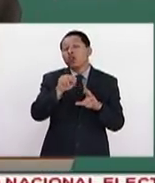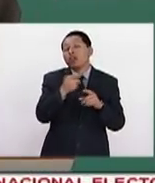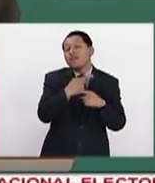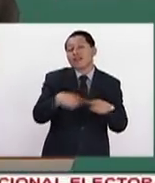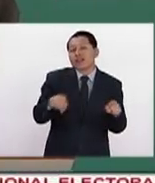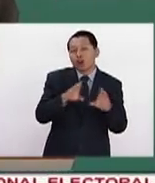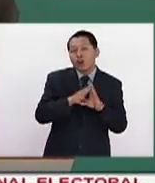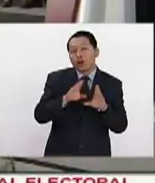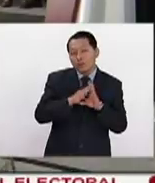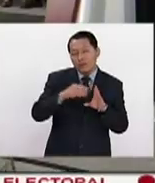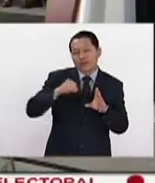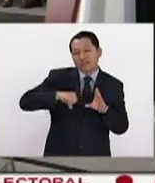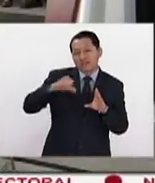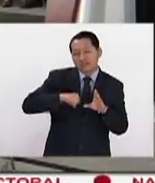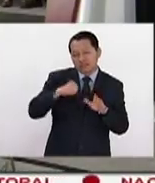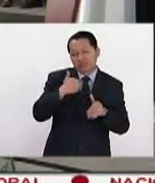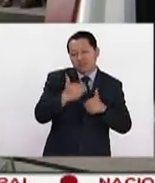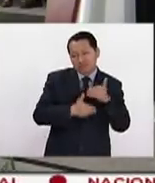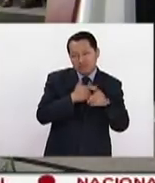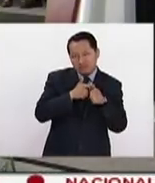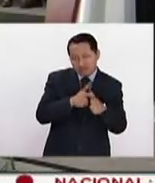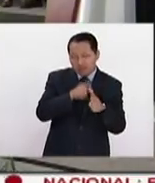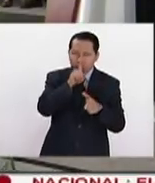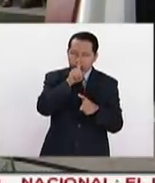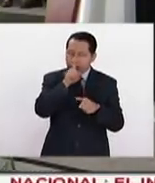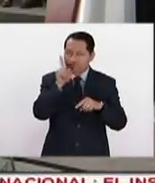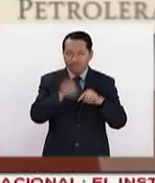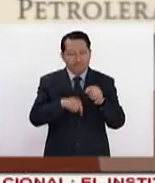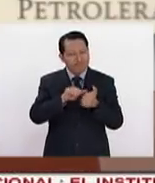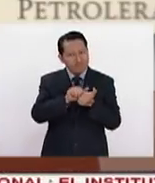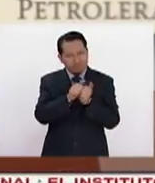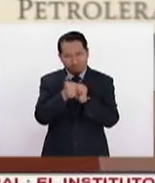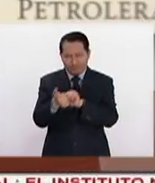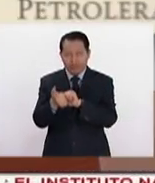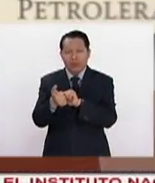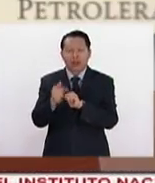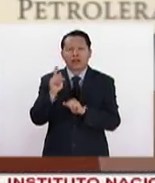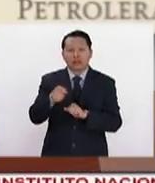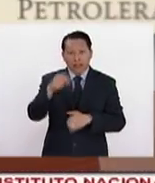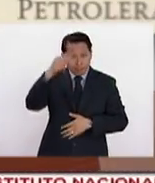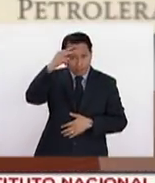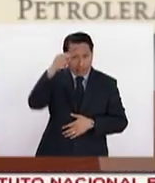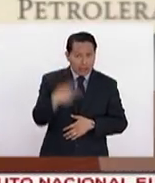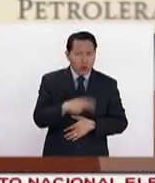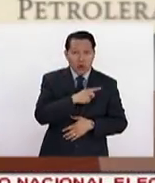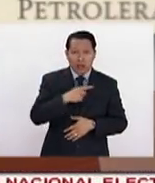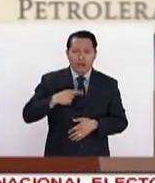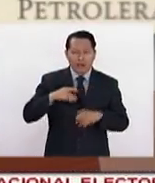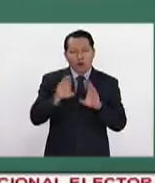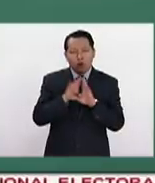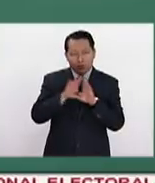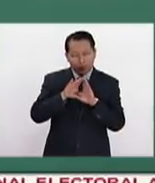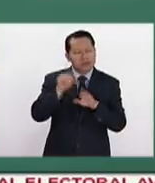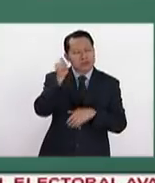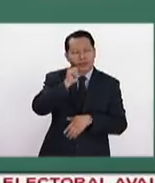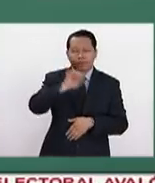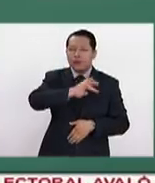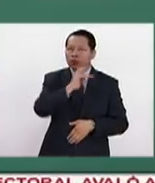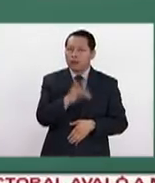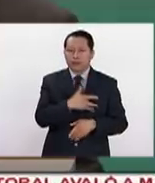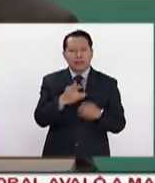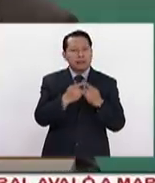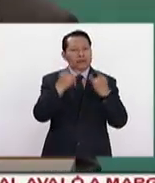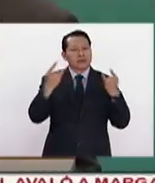y modelos superados. Los mexicanos debemos honrar nuestra historia respetando